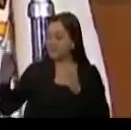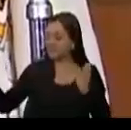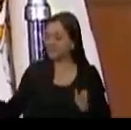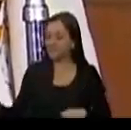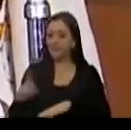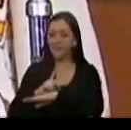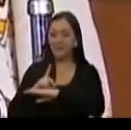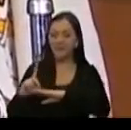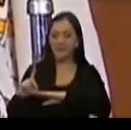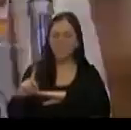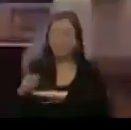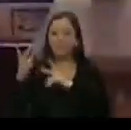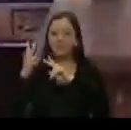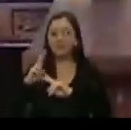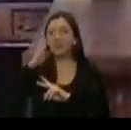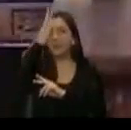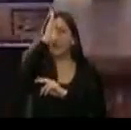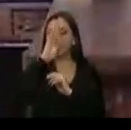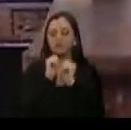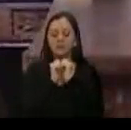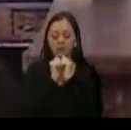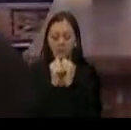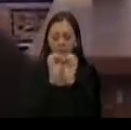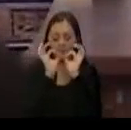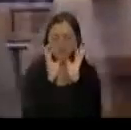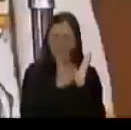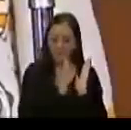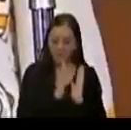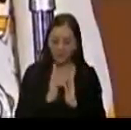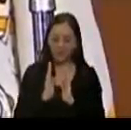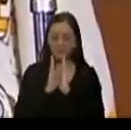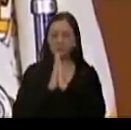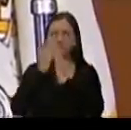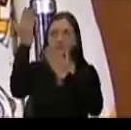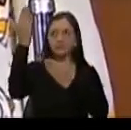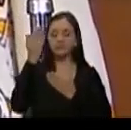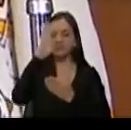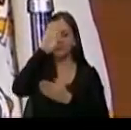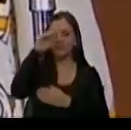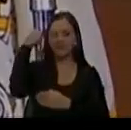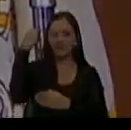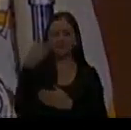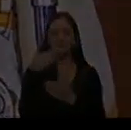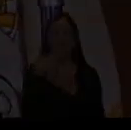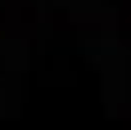Que el Señor nos acompañe en esta preparación para recibir a Santo Padre. Gracias.